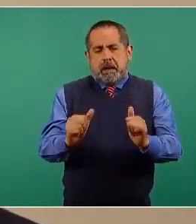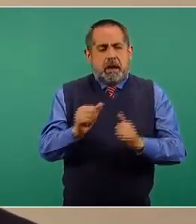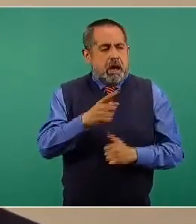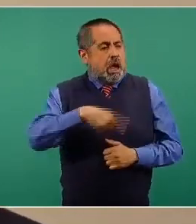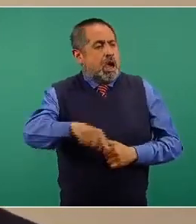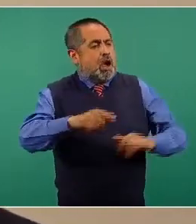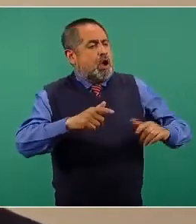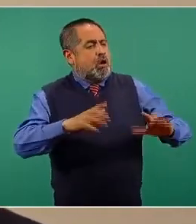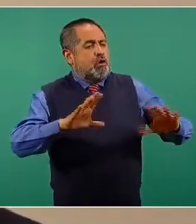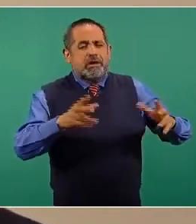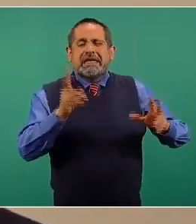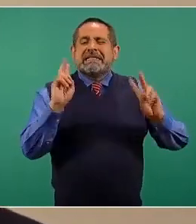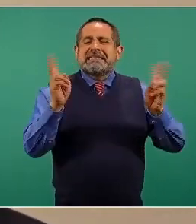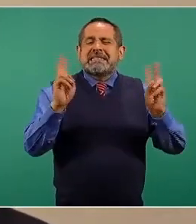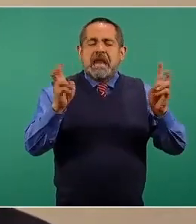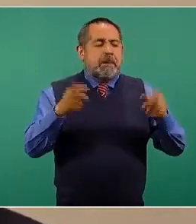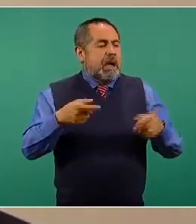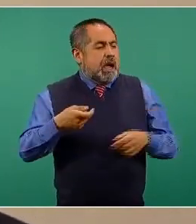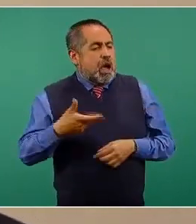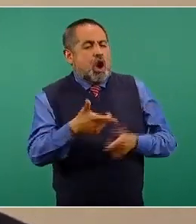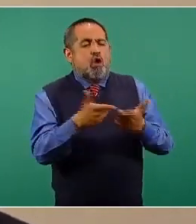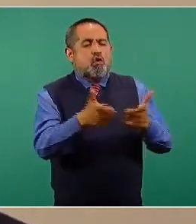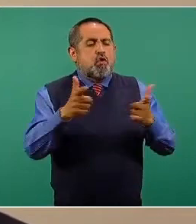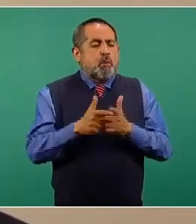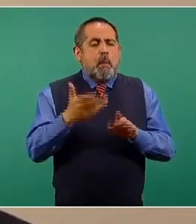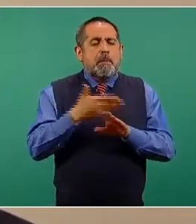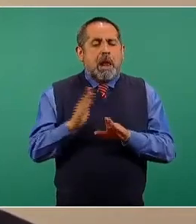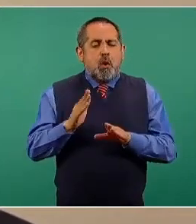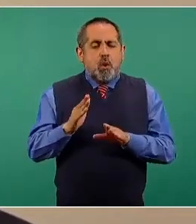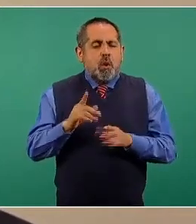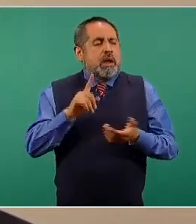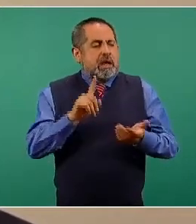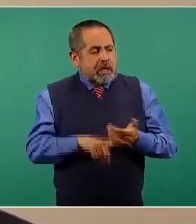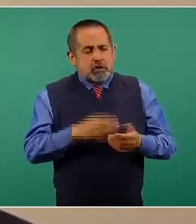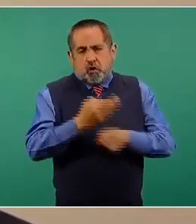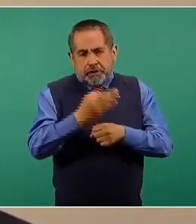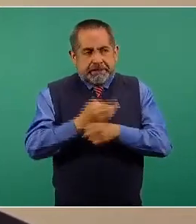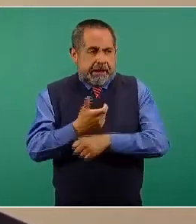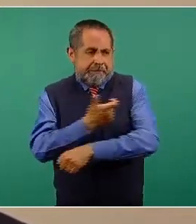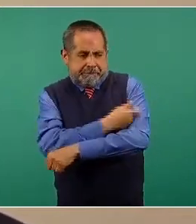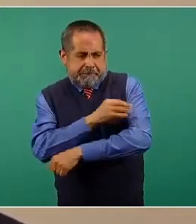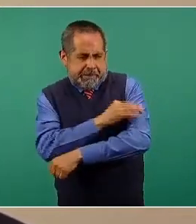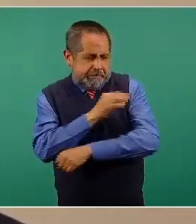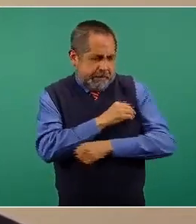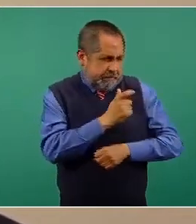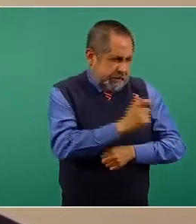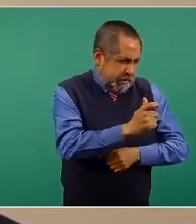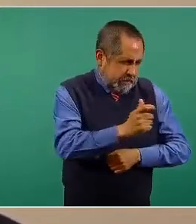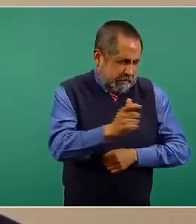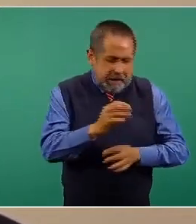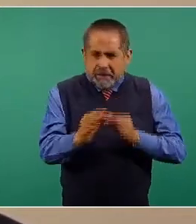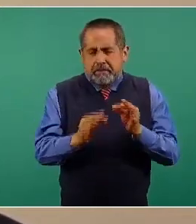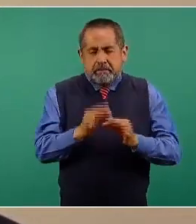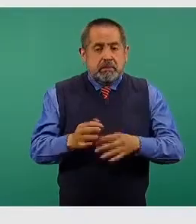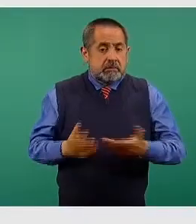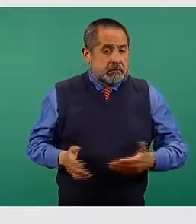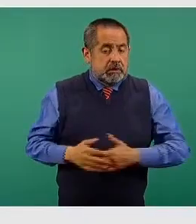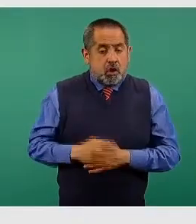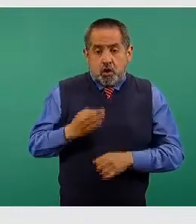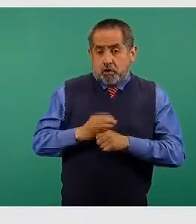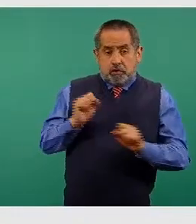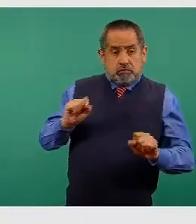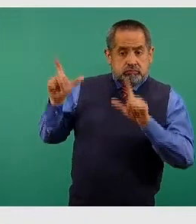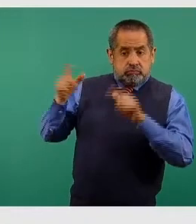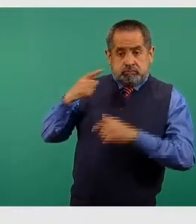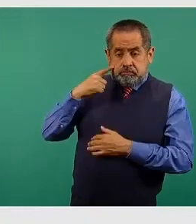grupos blancos, es decir, en los grupos poblacionales en quienes se está aplicando esta vacuna. El día de hoy, como pueden ver en la